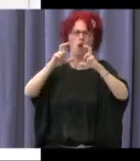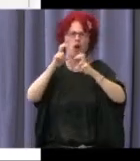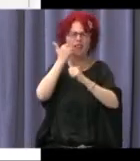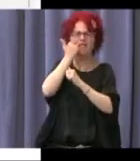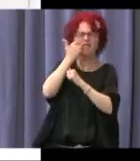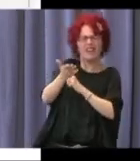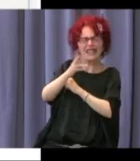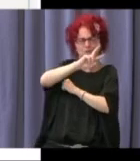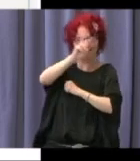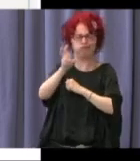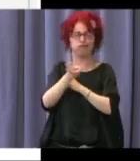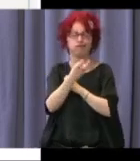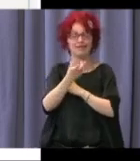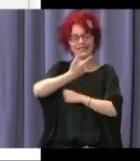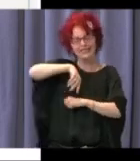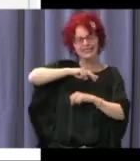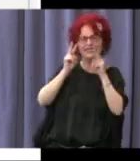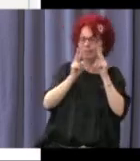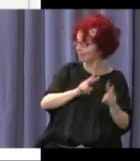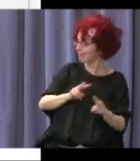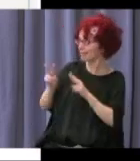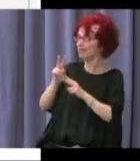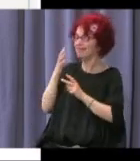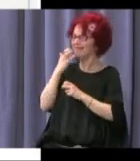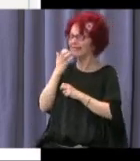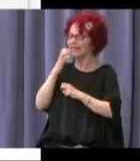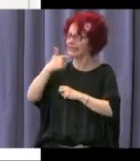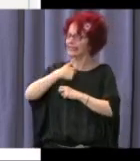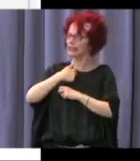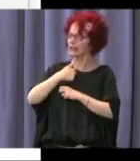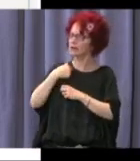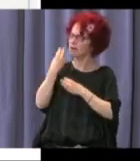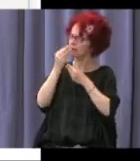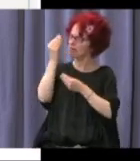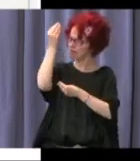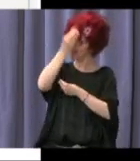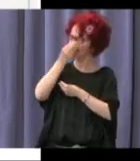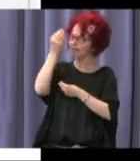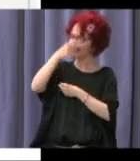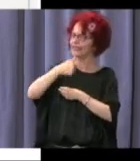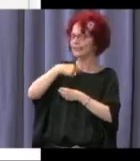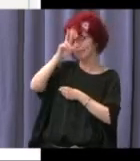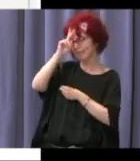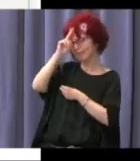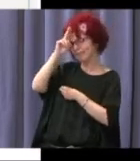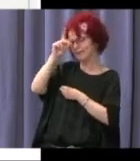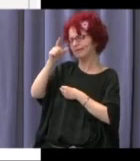un gráfico curioso porque hay una cosa que me preocupa mucho, que es la línea